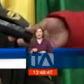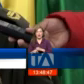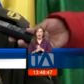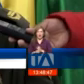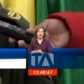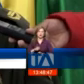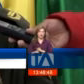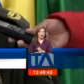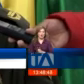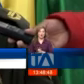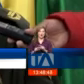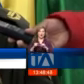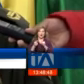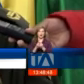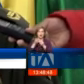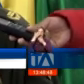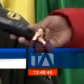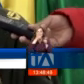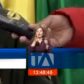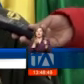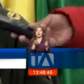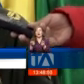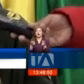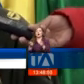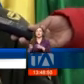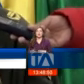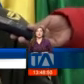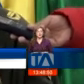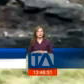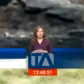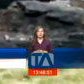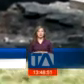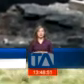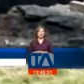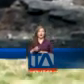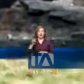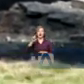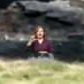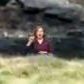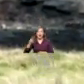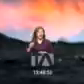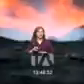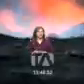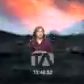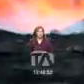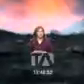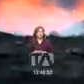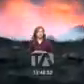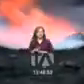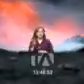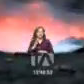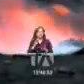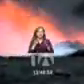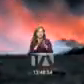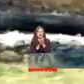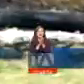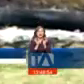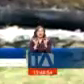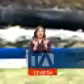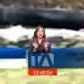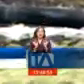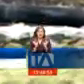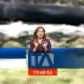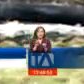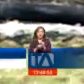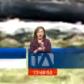años de estos grupos guerrilleros, como es el ELN. Afortunadamente, el atentado no deja víctimas humanas que lamentar